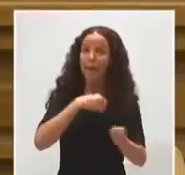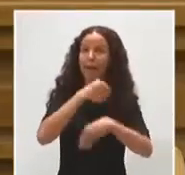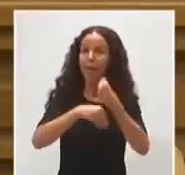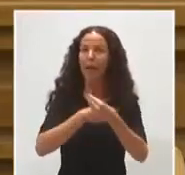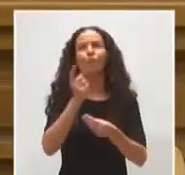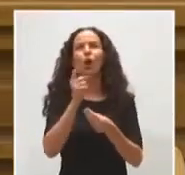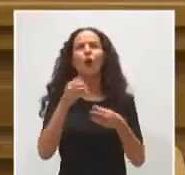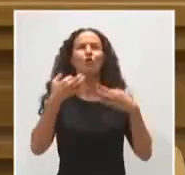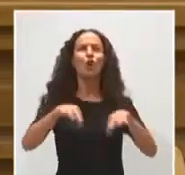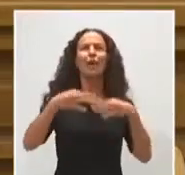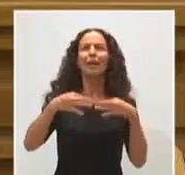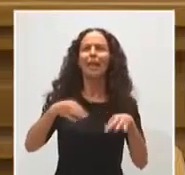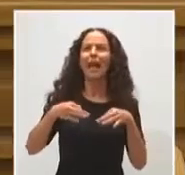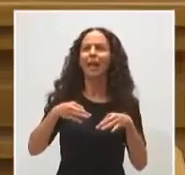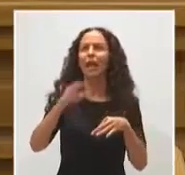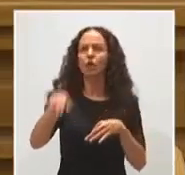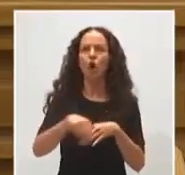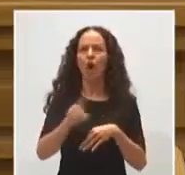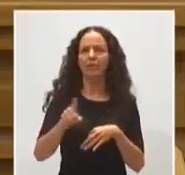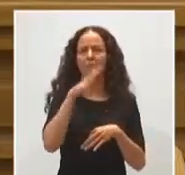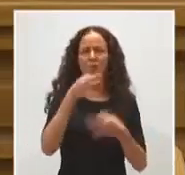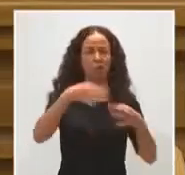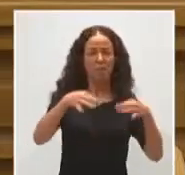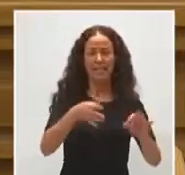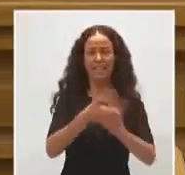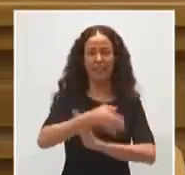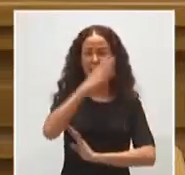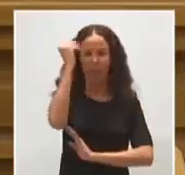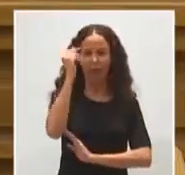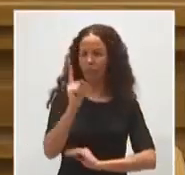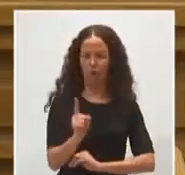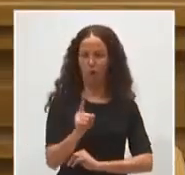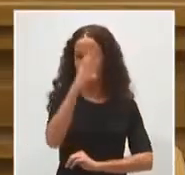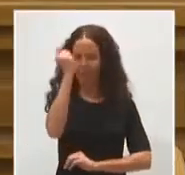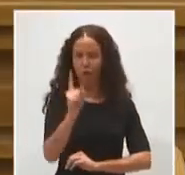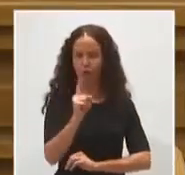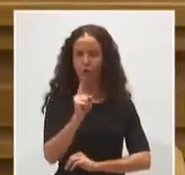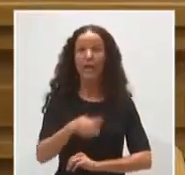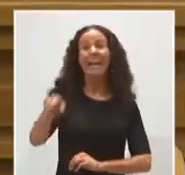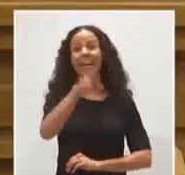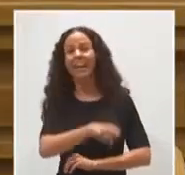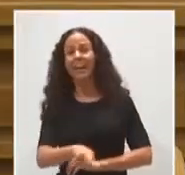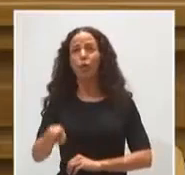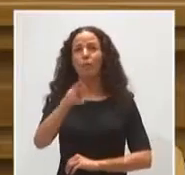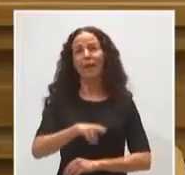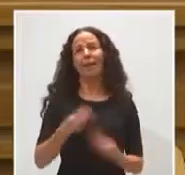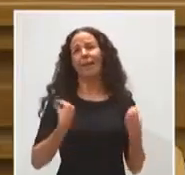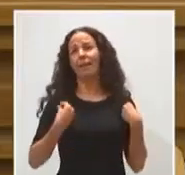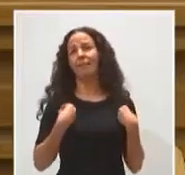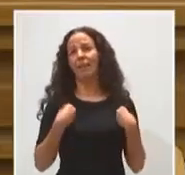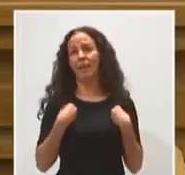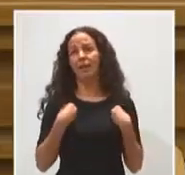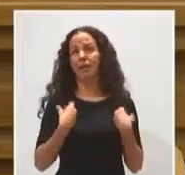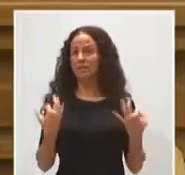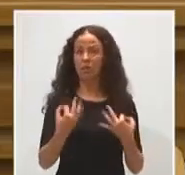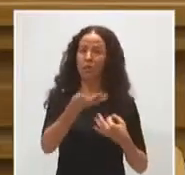normalidad entendida como olvidar olvido el recuperar la vida que es lo que querrían todos los que no están con